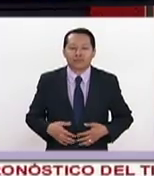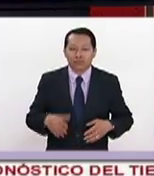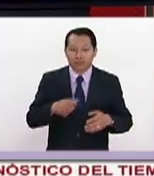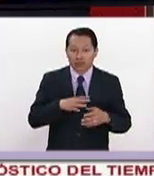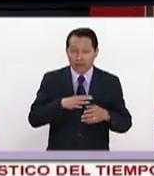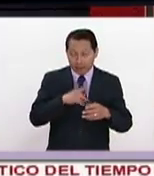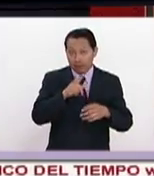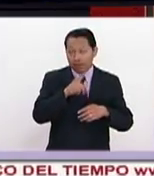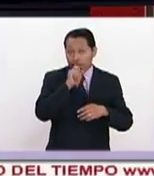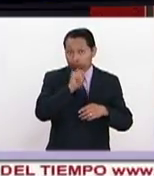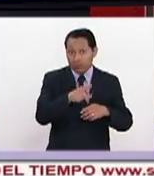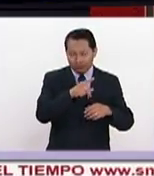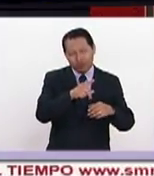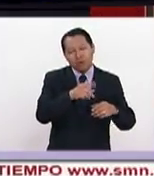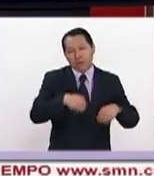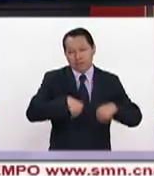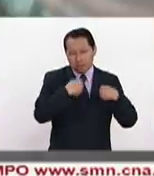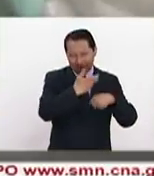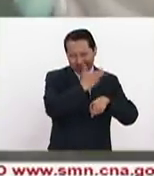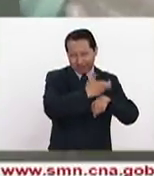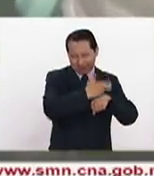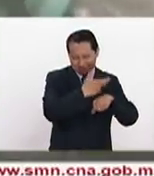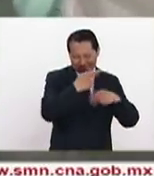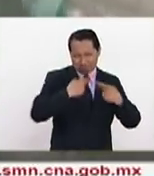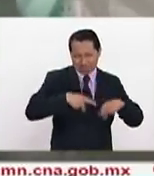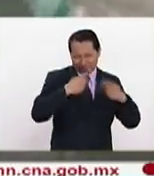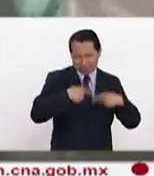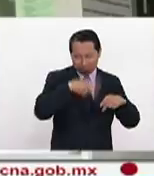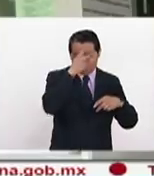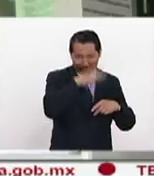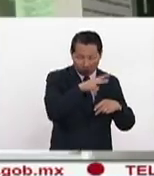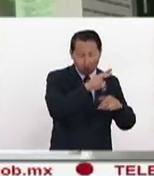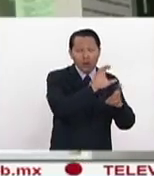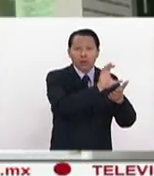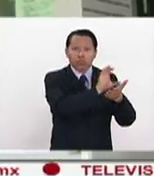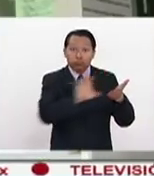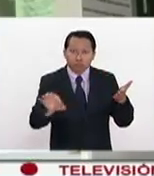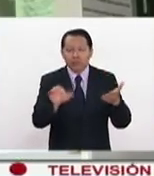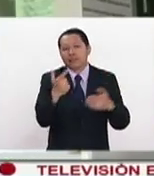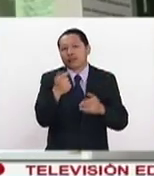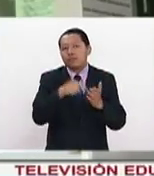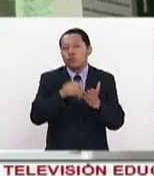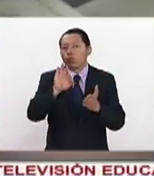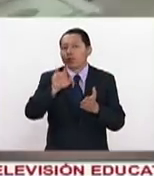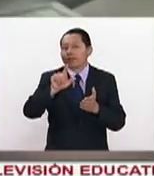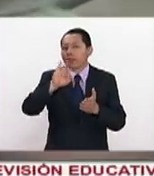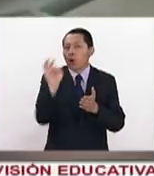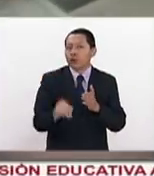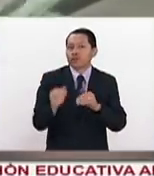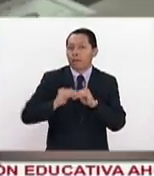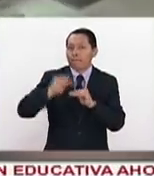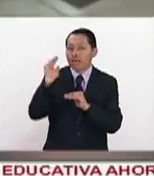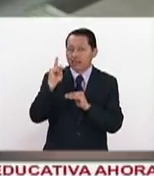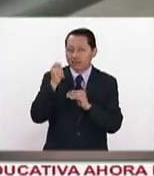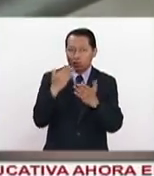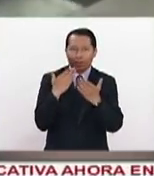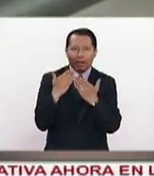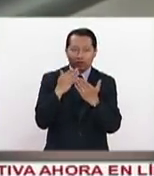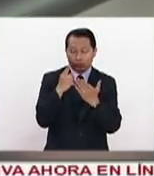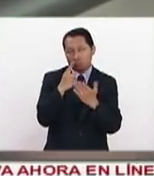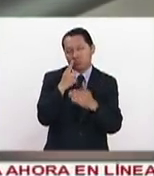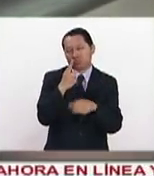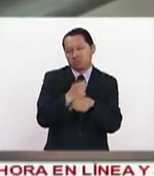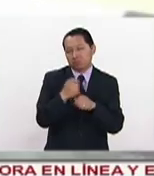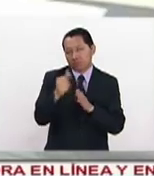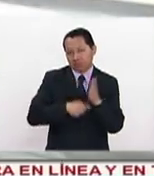Las remesas que enviaron nuestros connacionales durante enero registraron un incremento de 7.47% en comparación con el primer mes